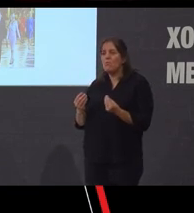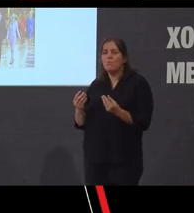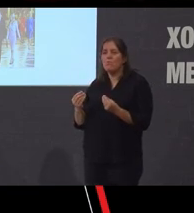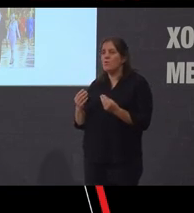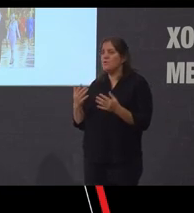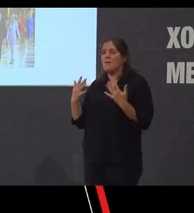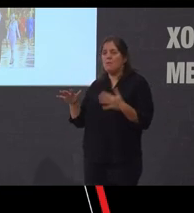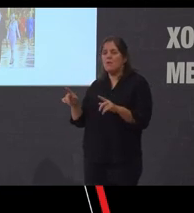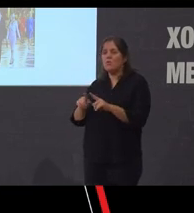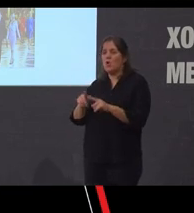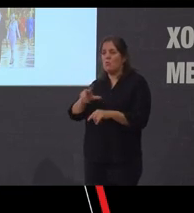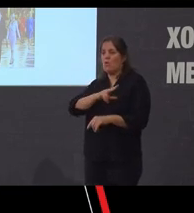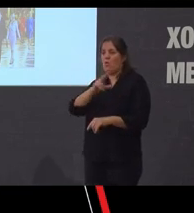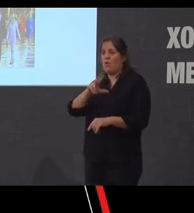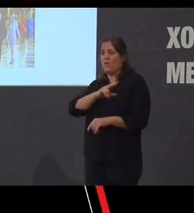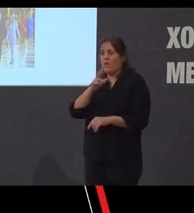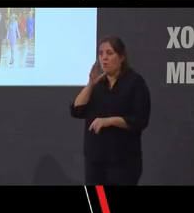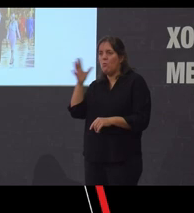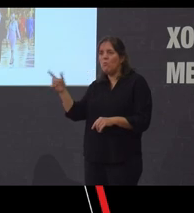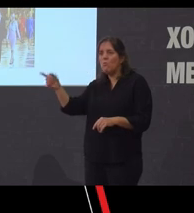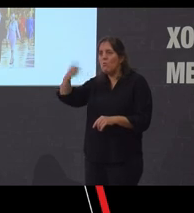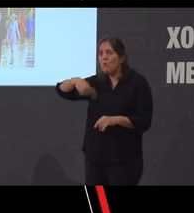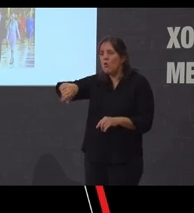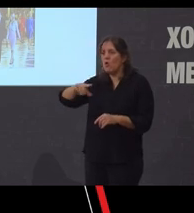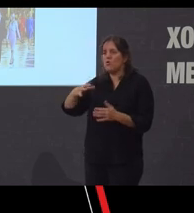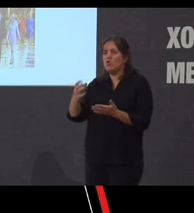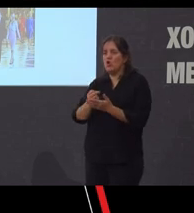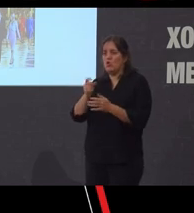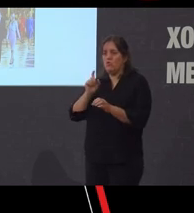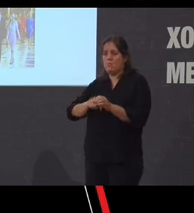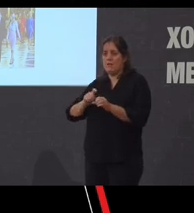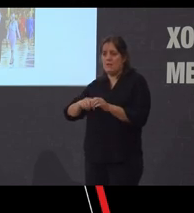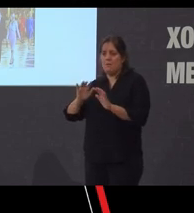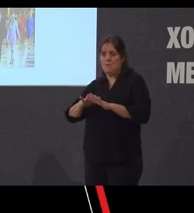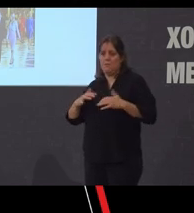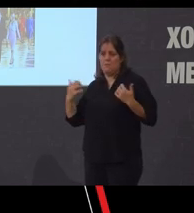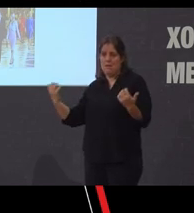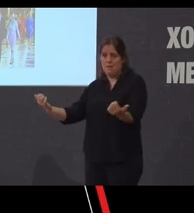con moita cortesía por parte de todos